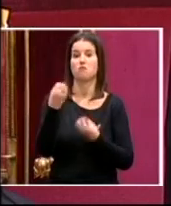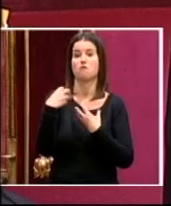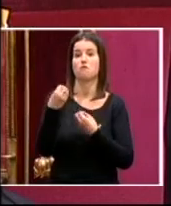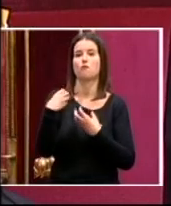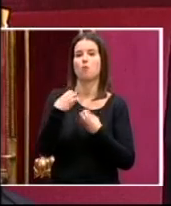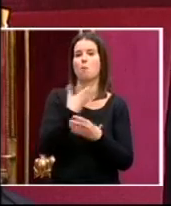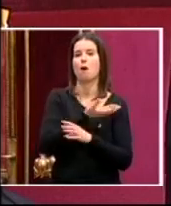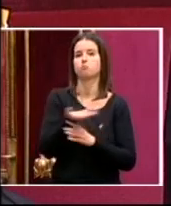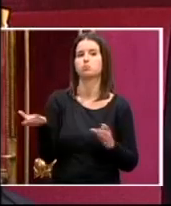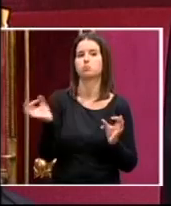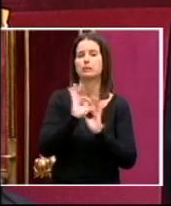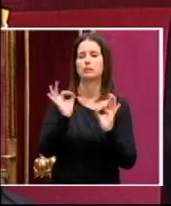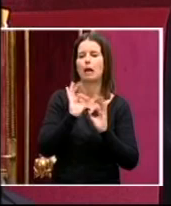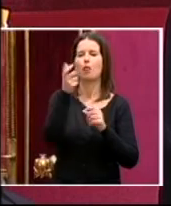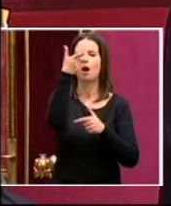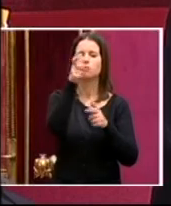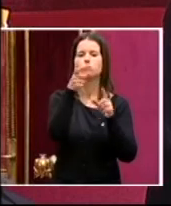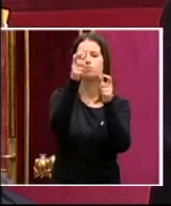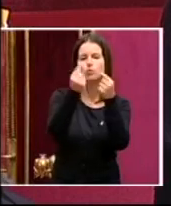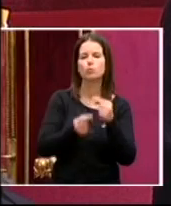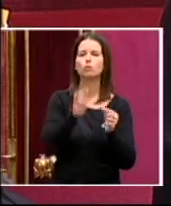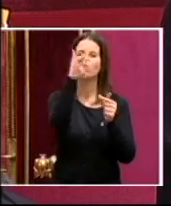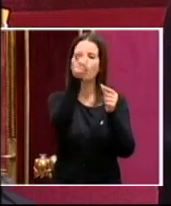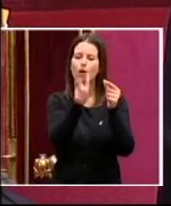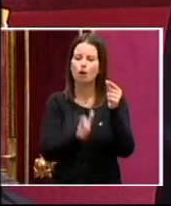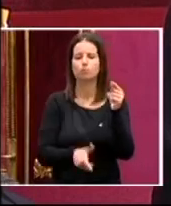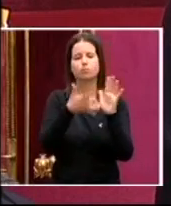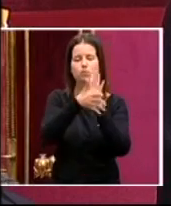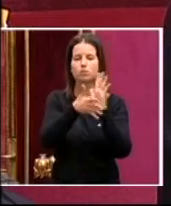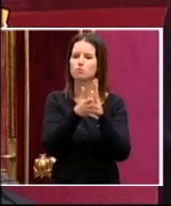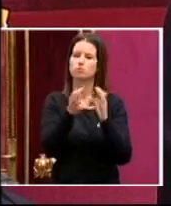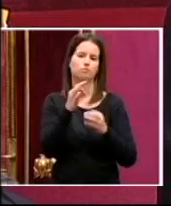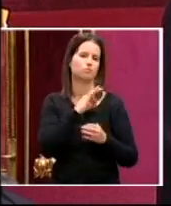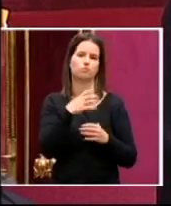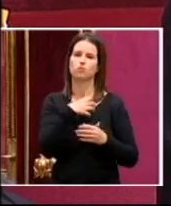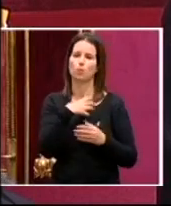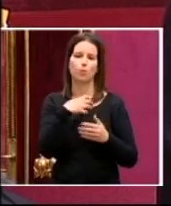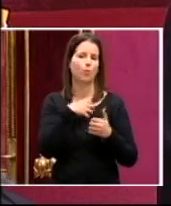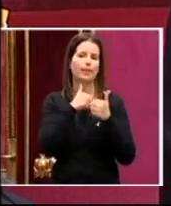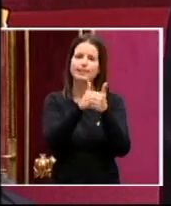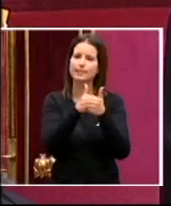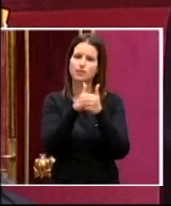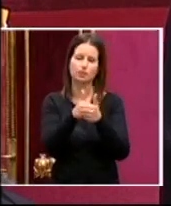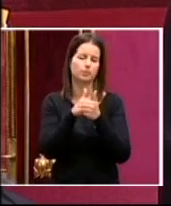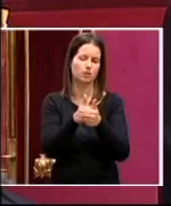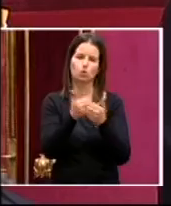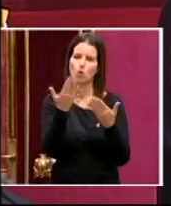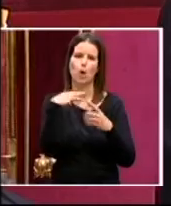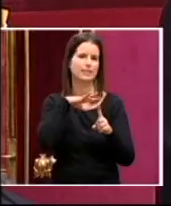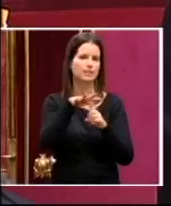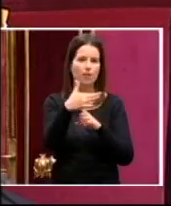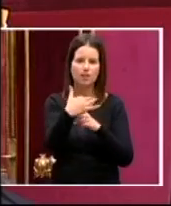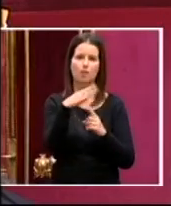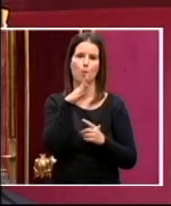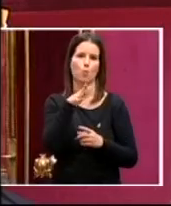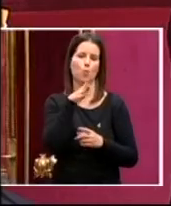grupos políticos el desglose de las partidas, no vamos a poder hacerle seguimiento a ella y no va en aras de la transparencia. Así es que por esa razón vamos